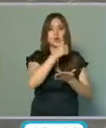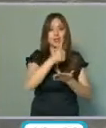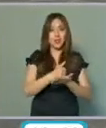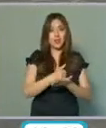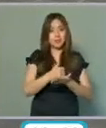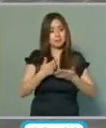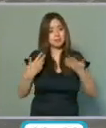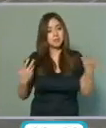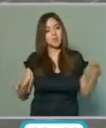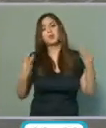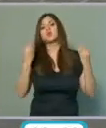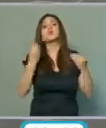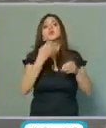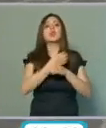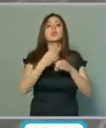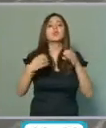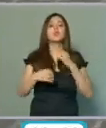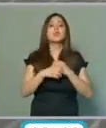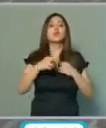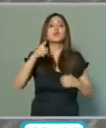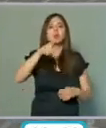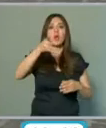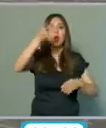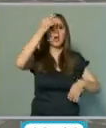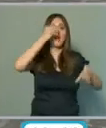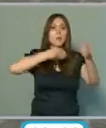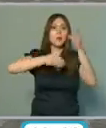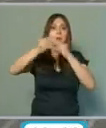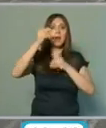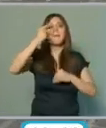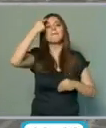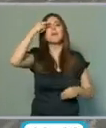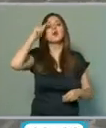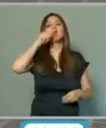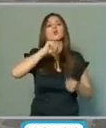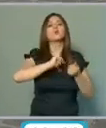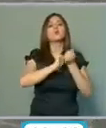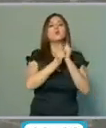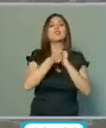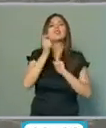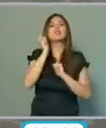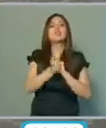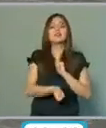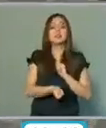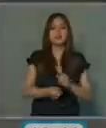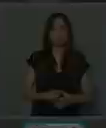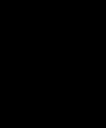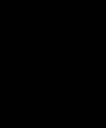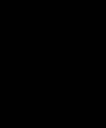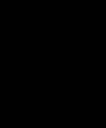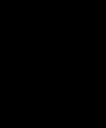Y cuántas cosas les hemos aprendido, nada más para que se den un pequeño remojón. Ahí nos estamos viendo.